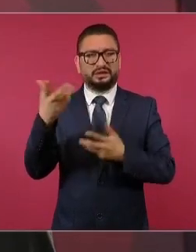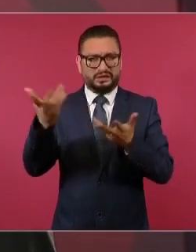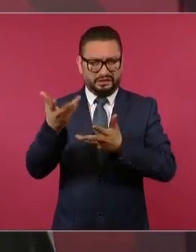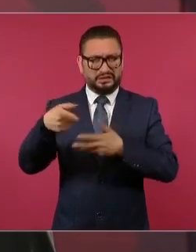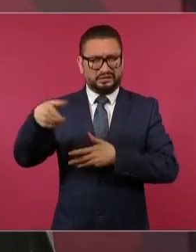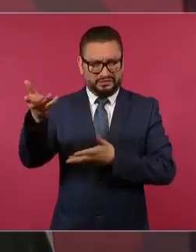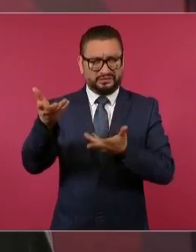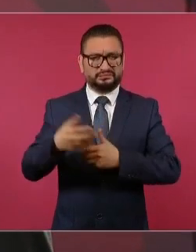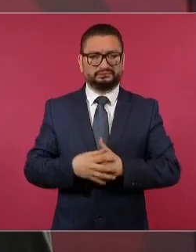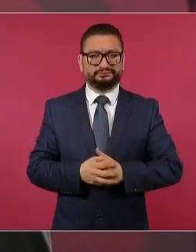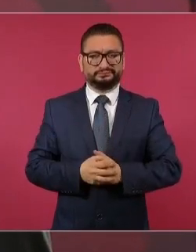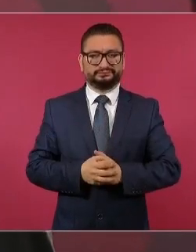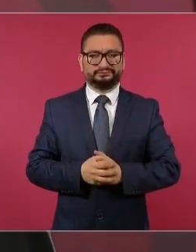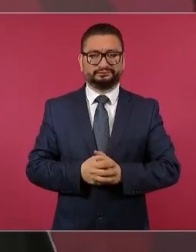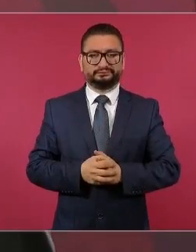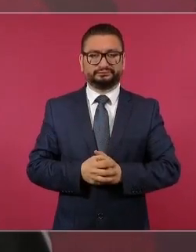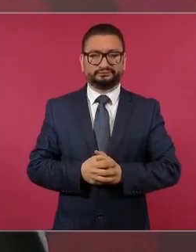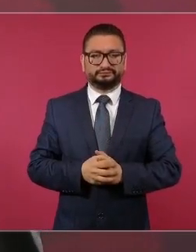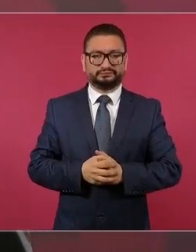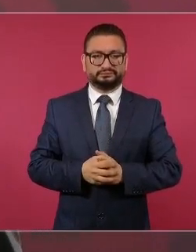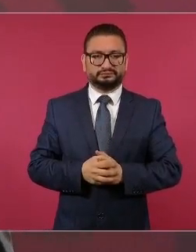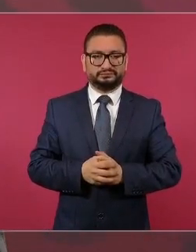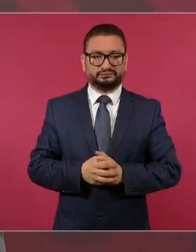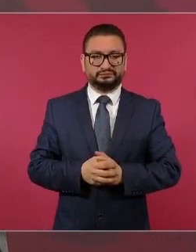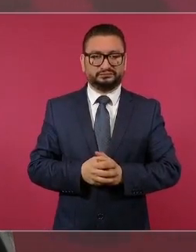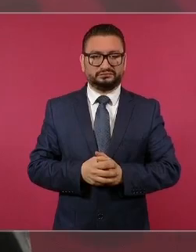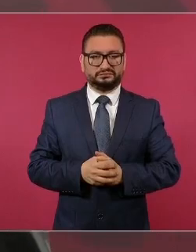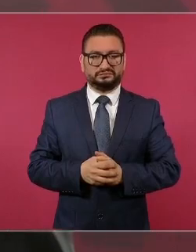cargo. Y me puse